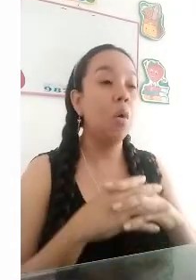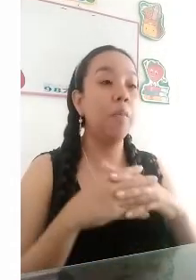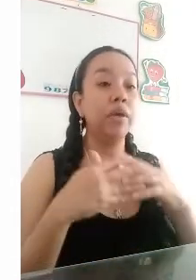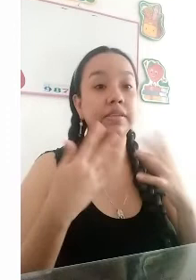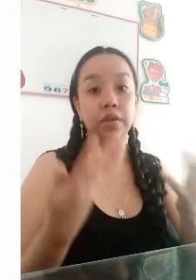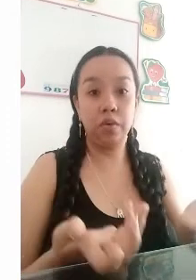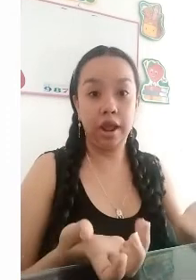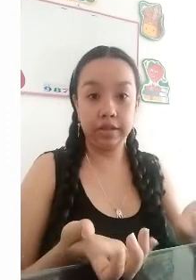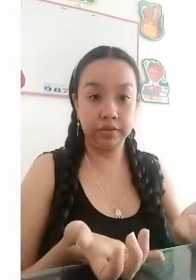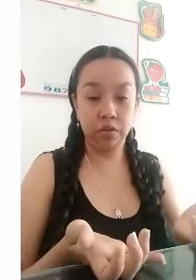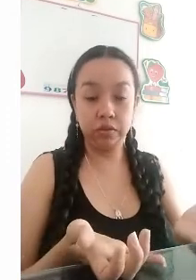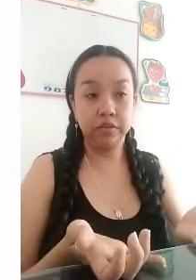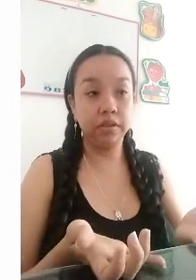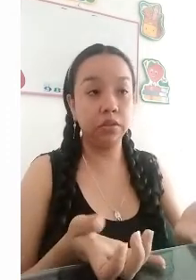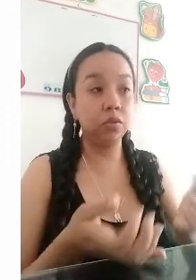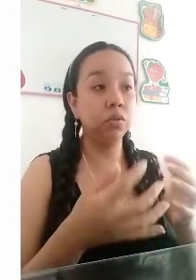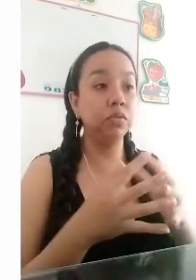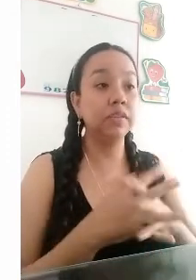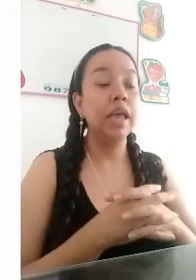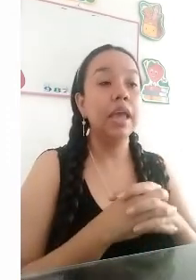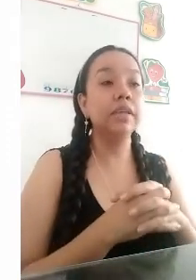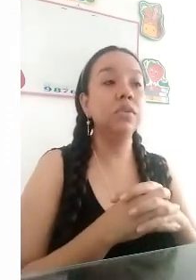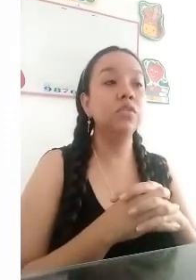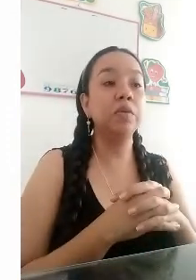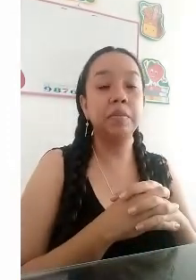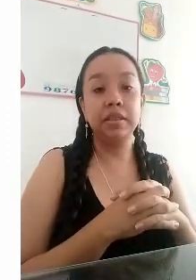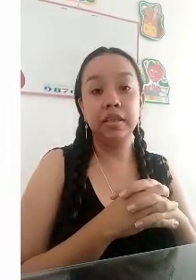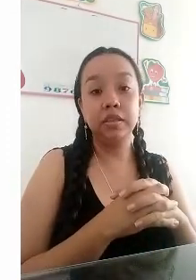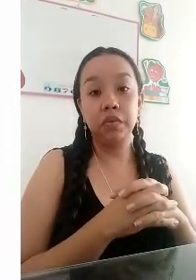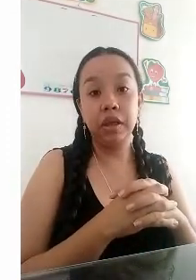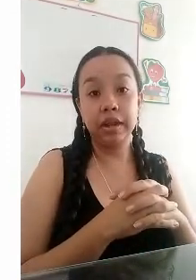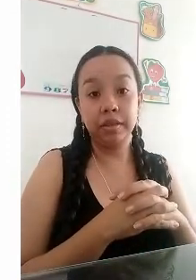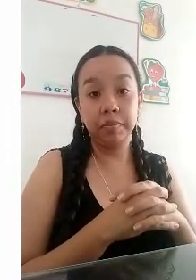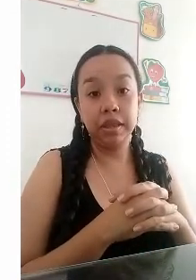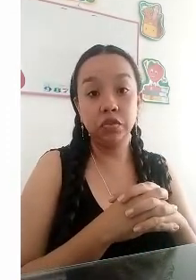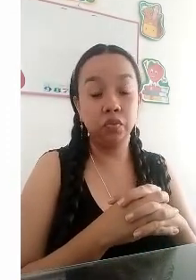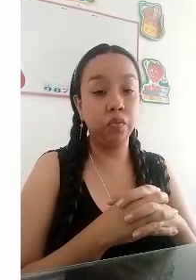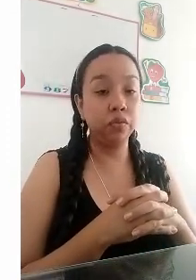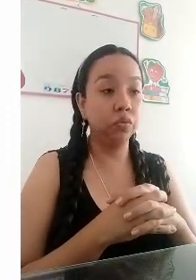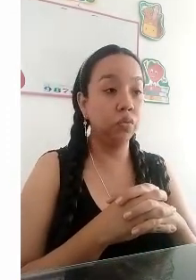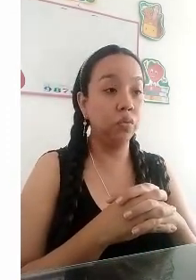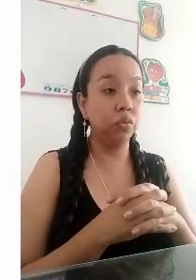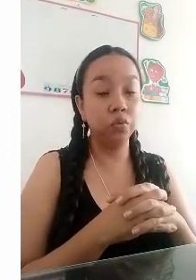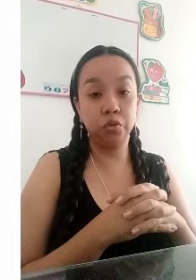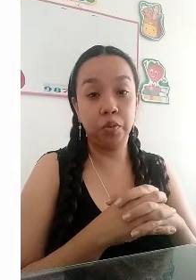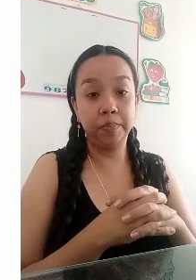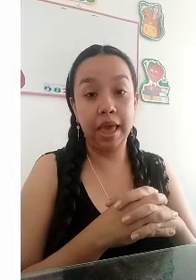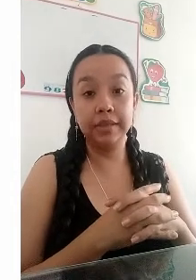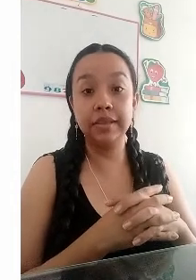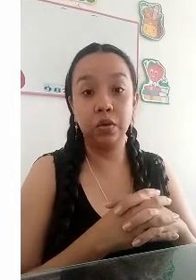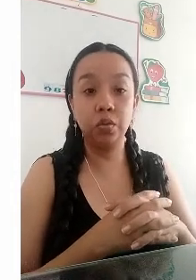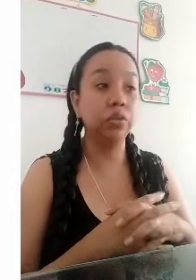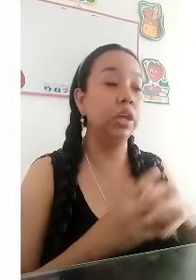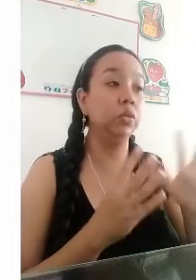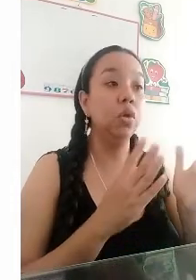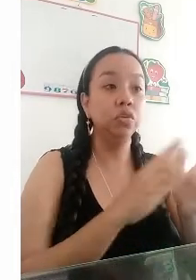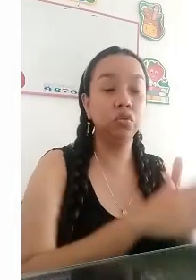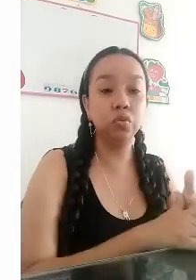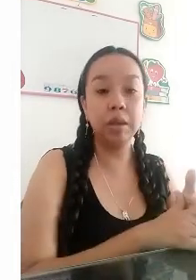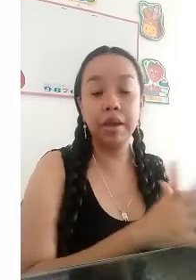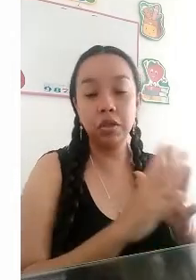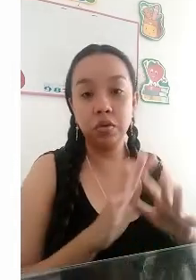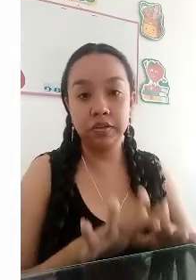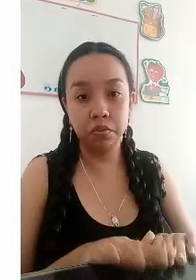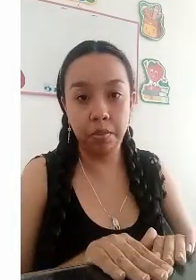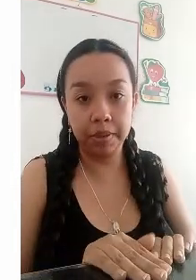paleta, o puede ser una gaseosa, ¿cierto? Entonces, eso nos permite identificar también sus propiedades de algún objeto,